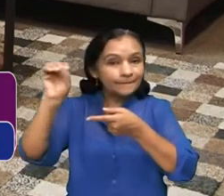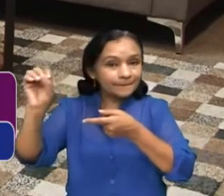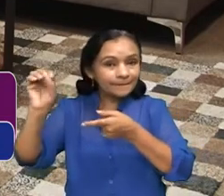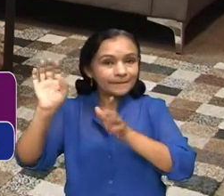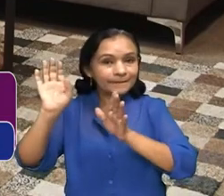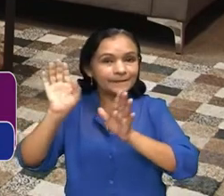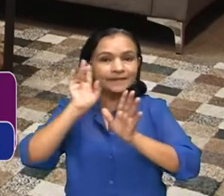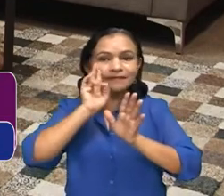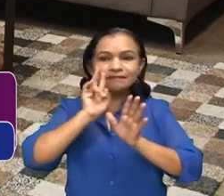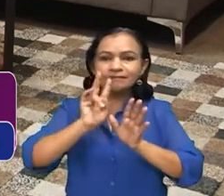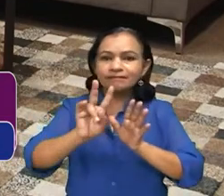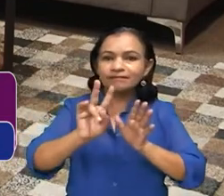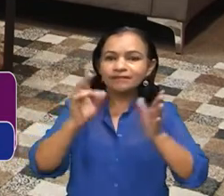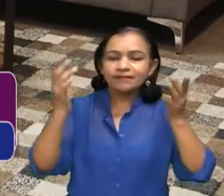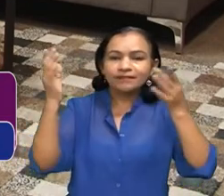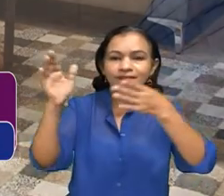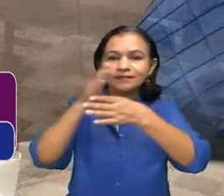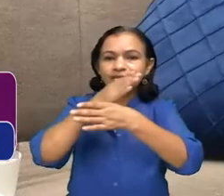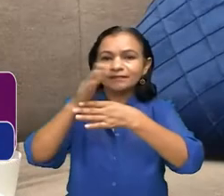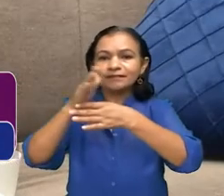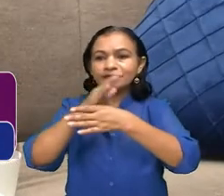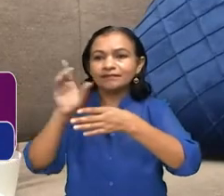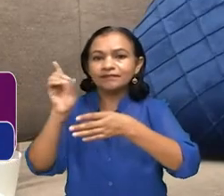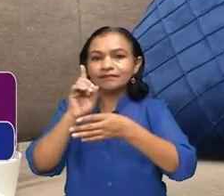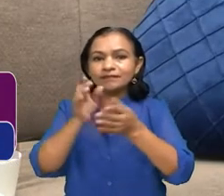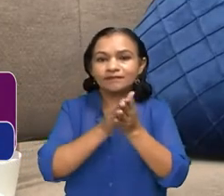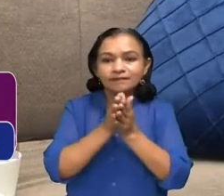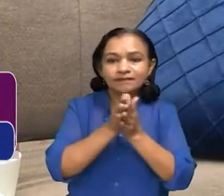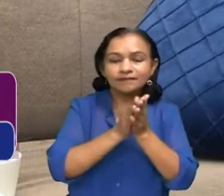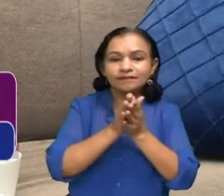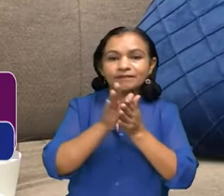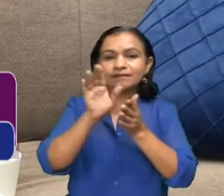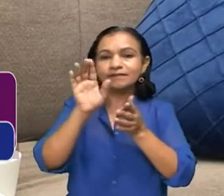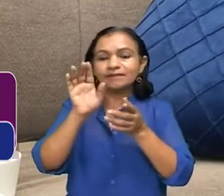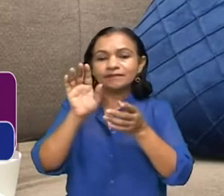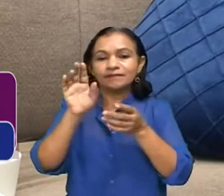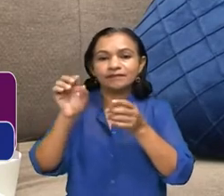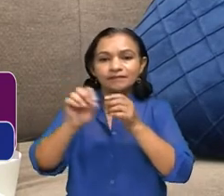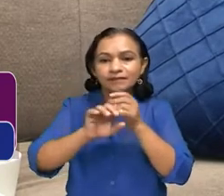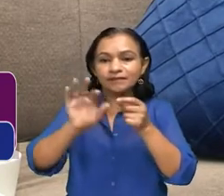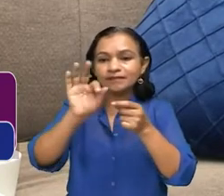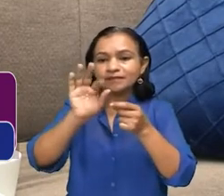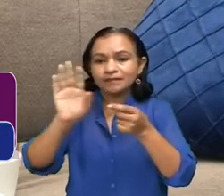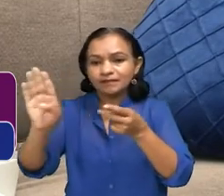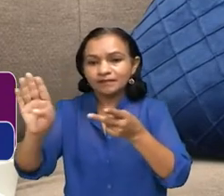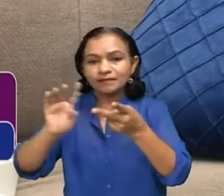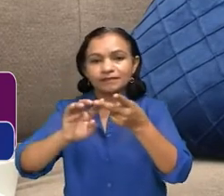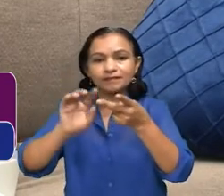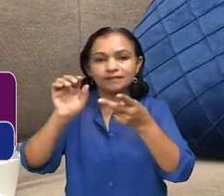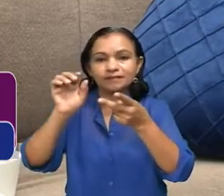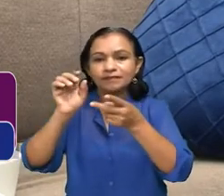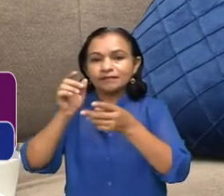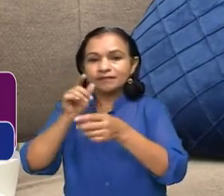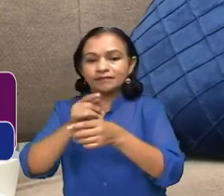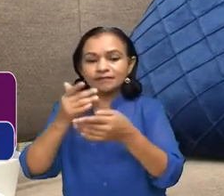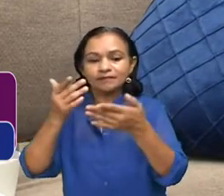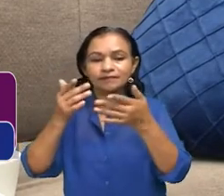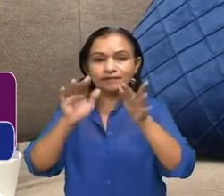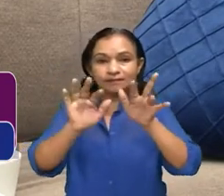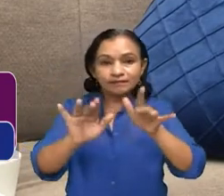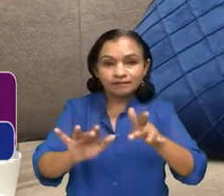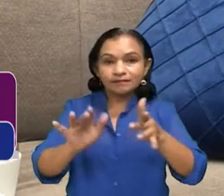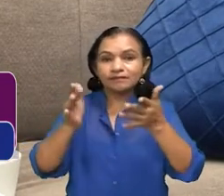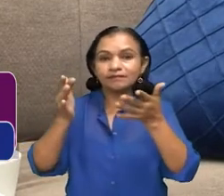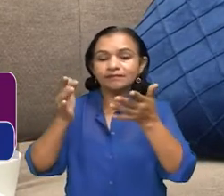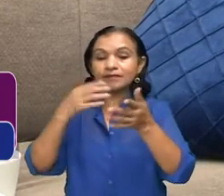ir viendo todas las plataformas de redes sociales. Tenés que ir conociendo, abrir tu fanpage, tenés que ir teniendo